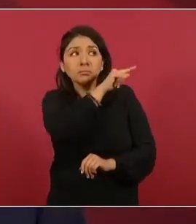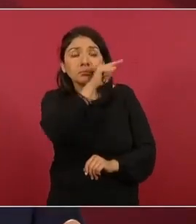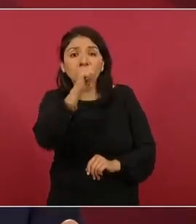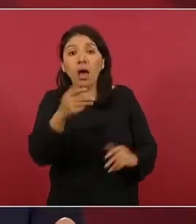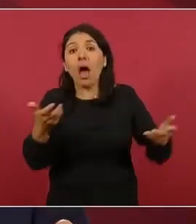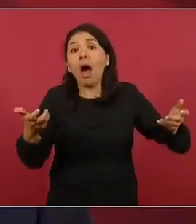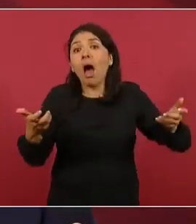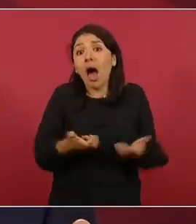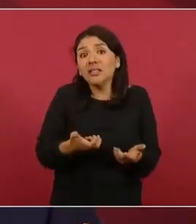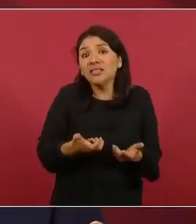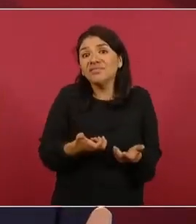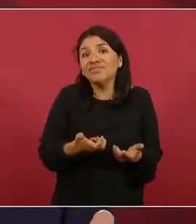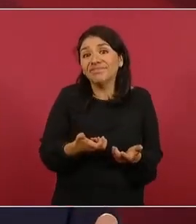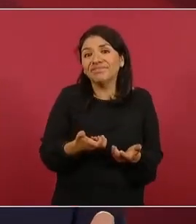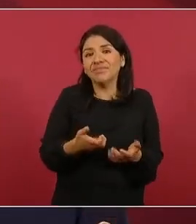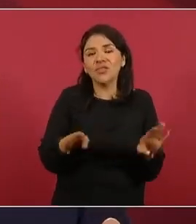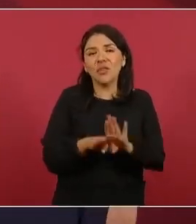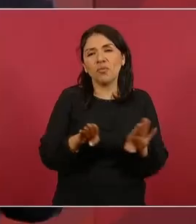actuaron